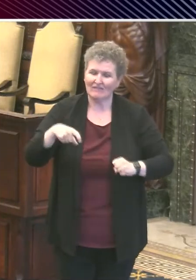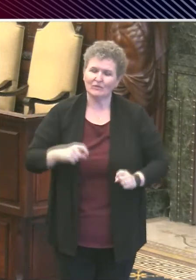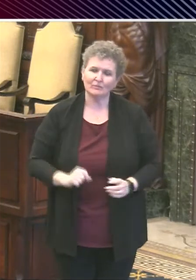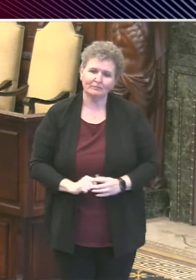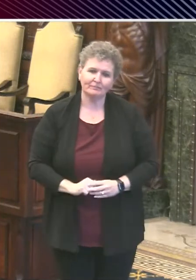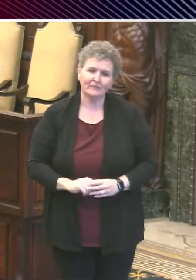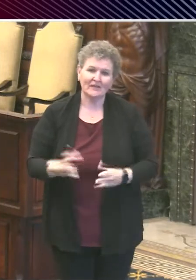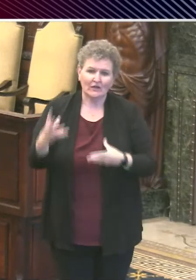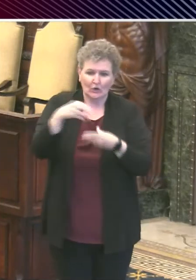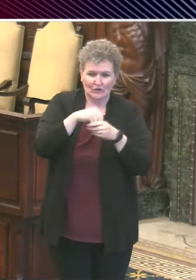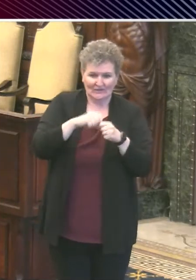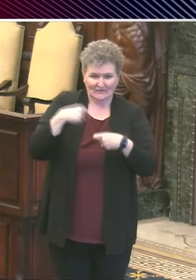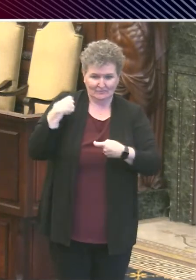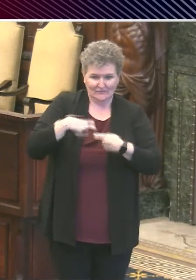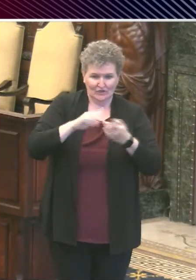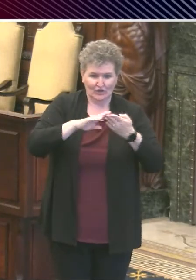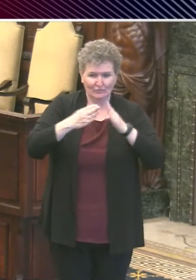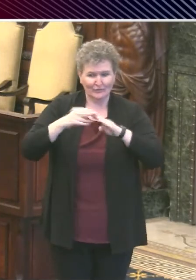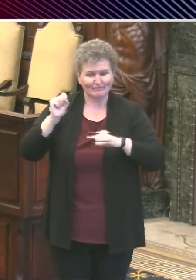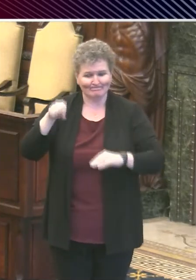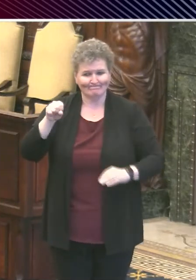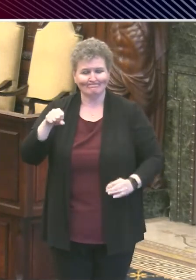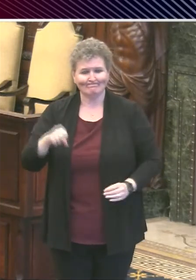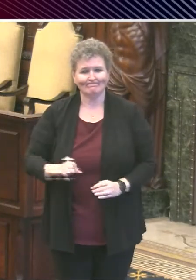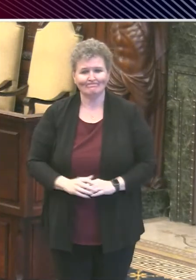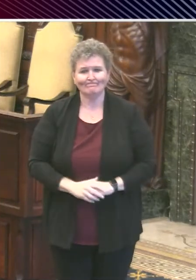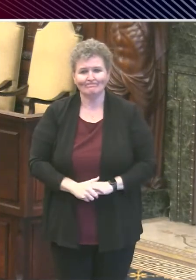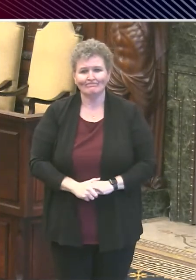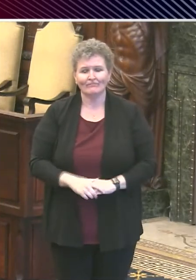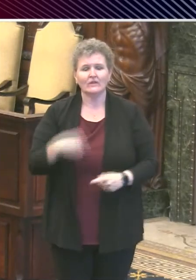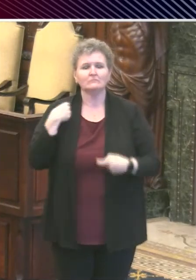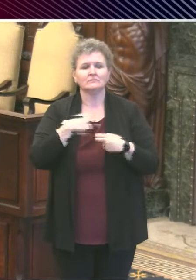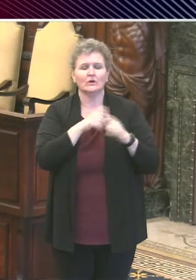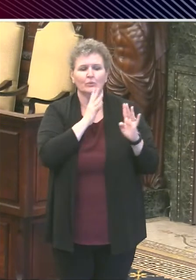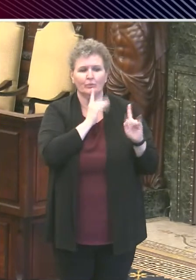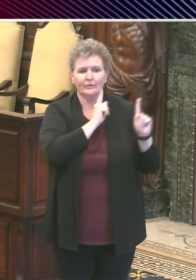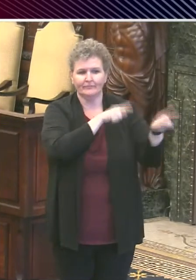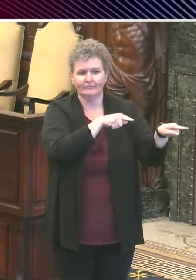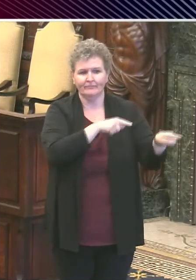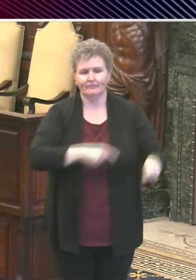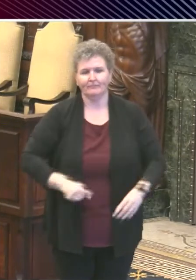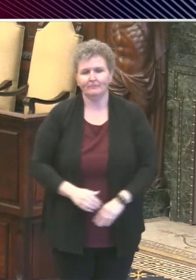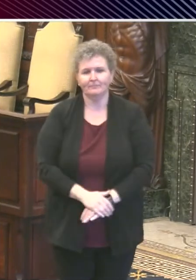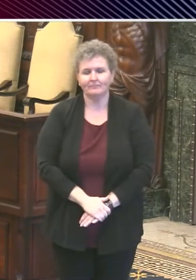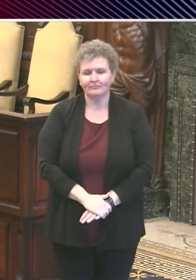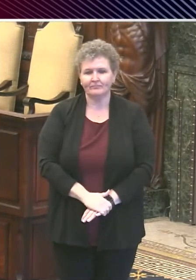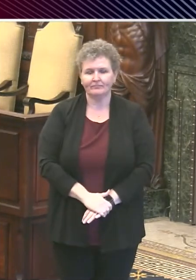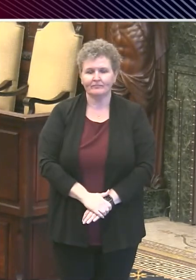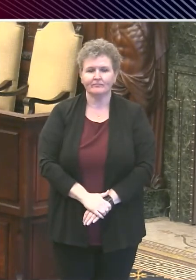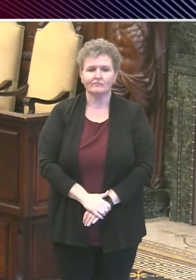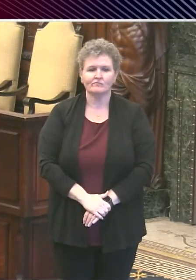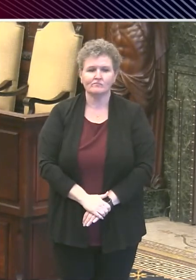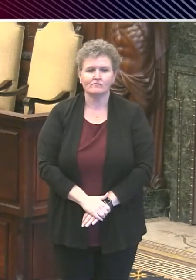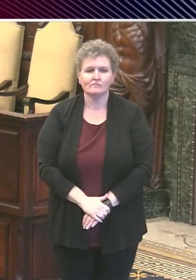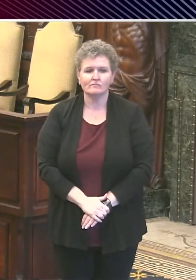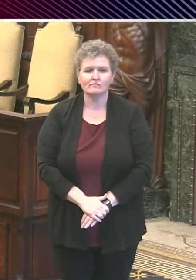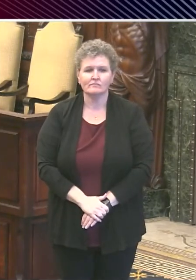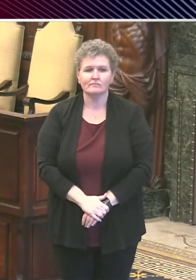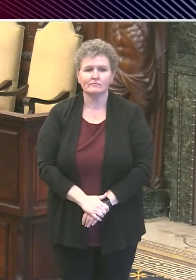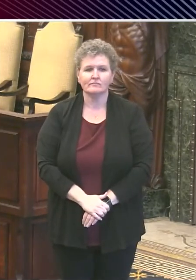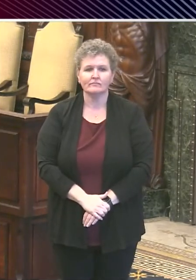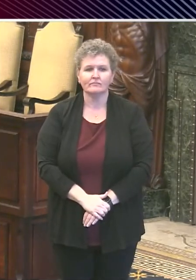Latinos. Nosotros hemos tenido tasas más altas de mortalidad y de nuevos casos entre la comunidad hispana en